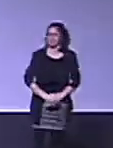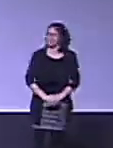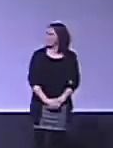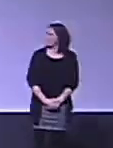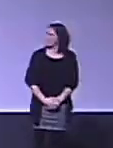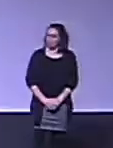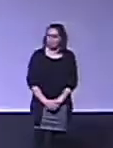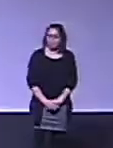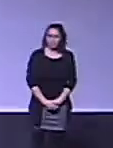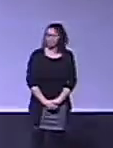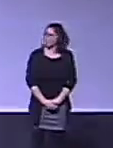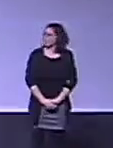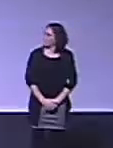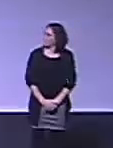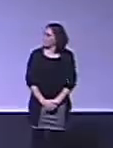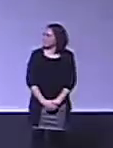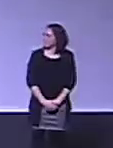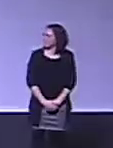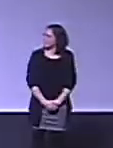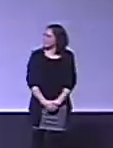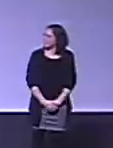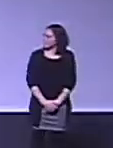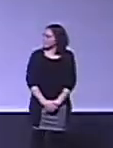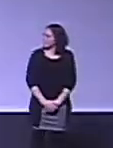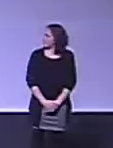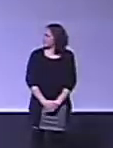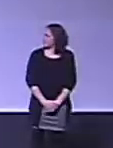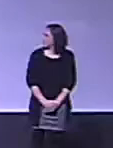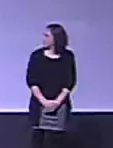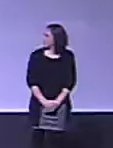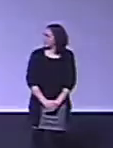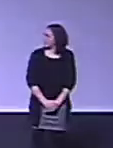Hau eforman daude, ez dute behar aukirik ez ezer.